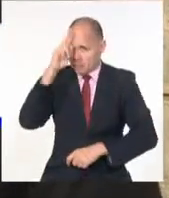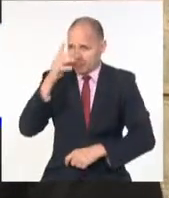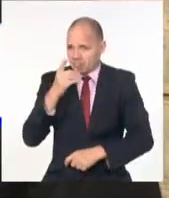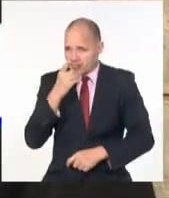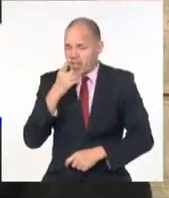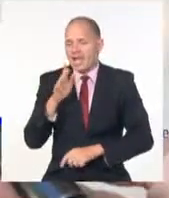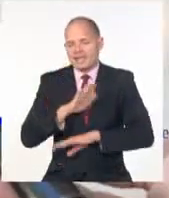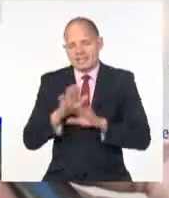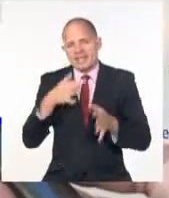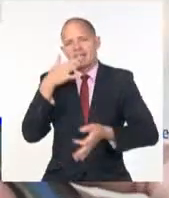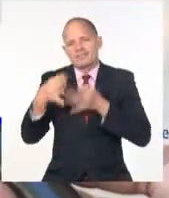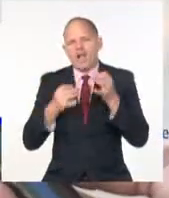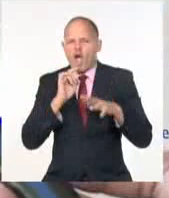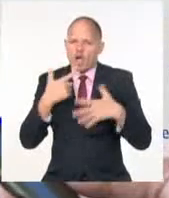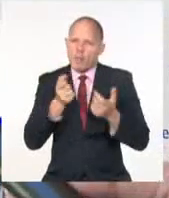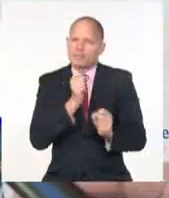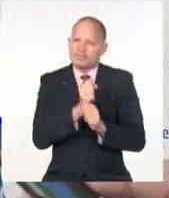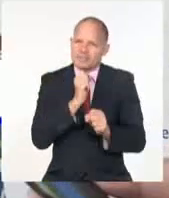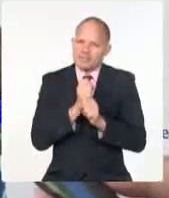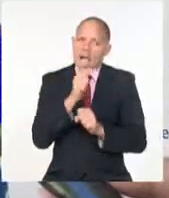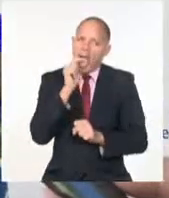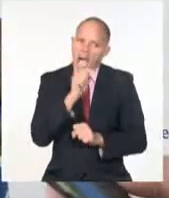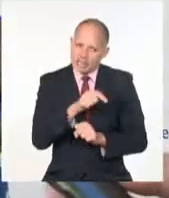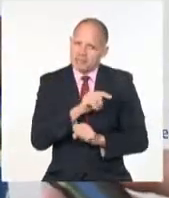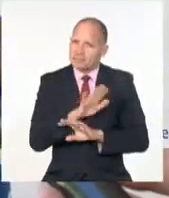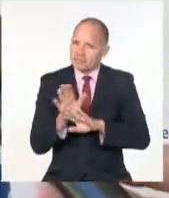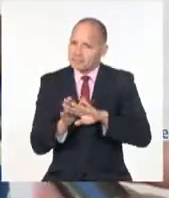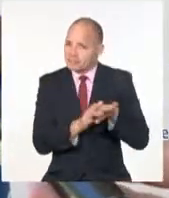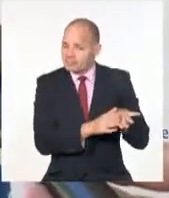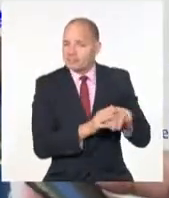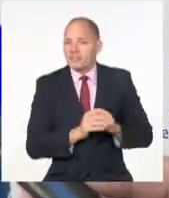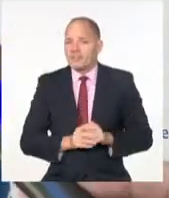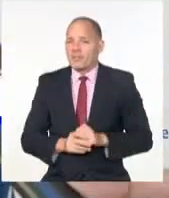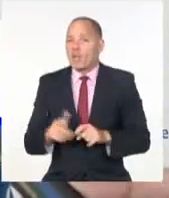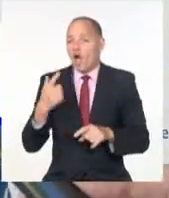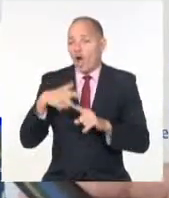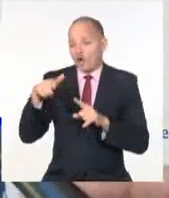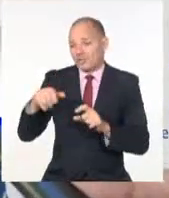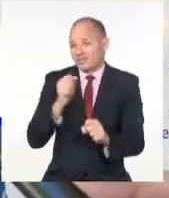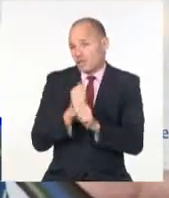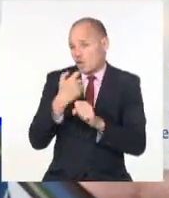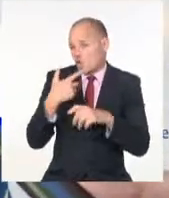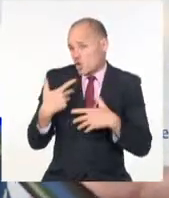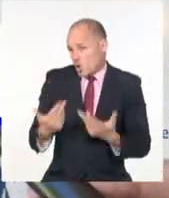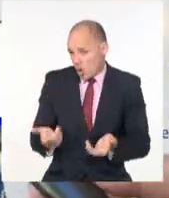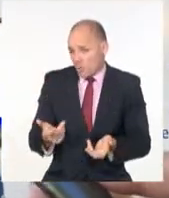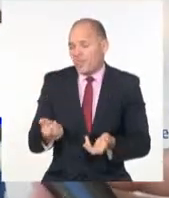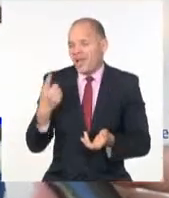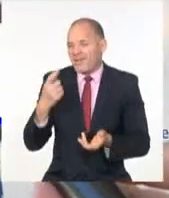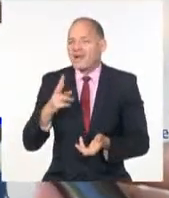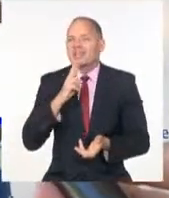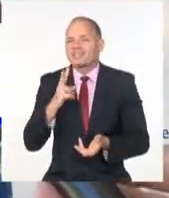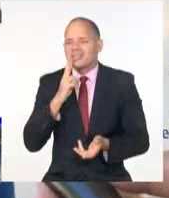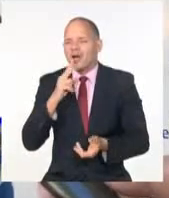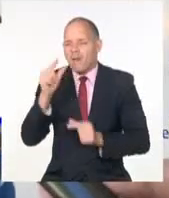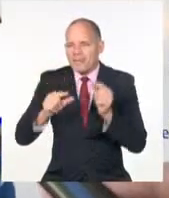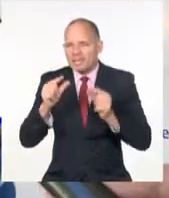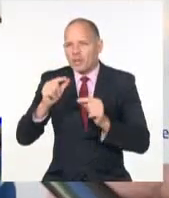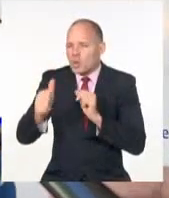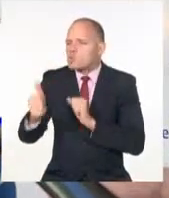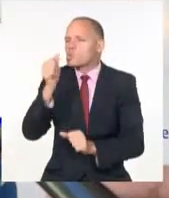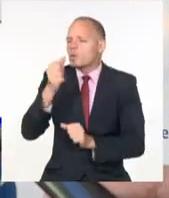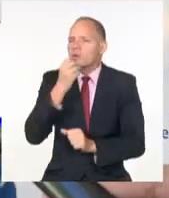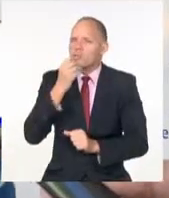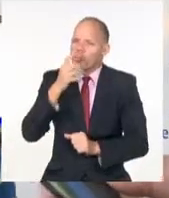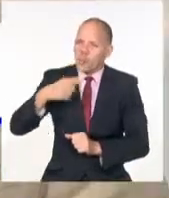y colaboración. La parte más importante es justamente asegurar este acceso a agua de calidad, agua constante, digamos, para